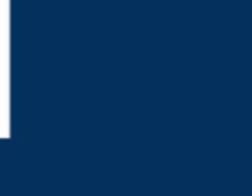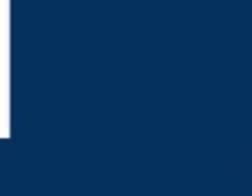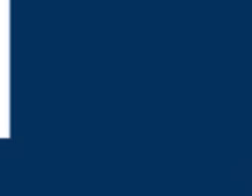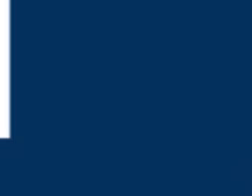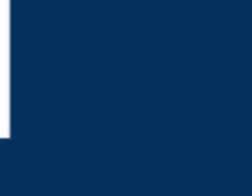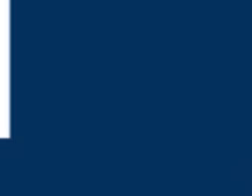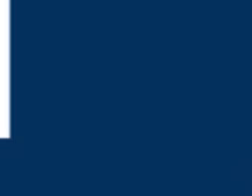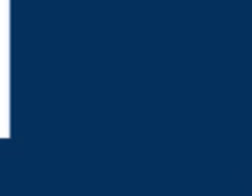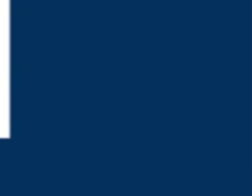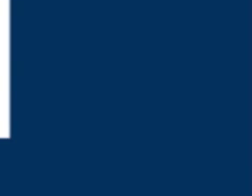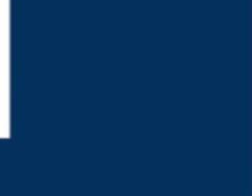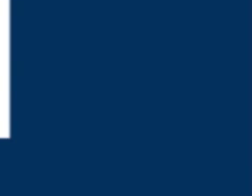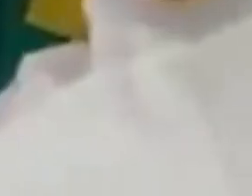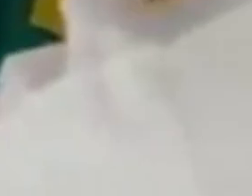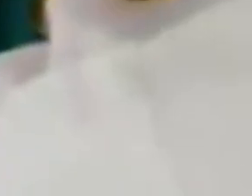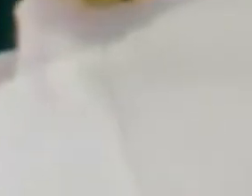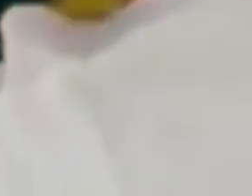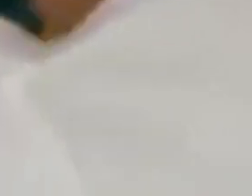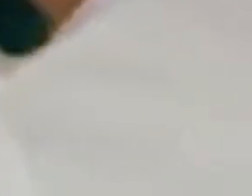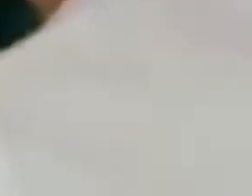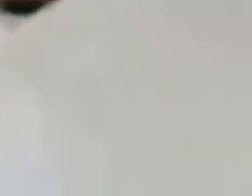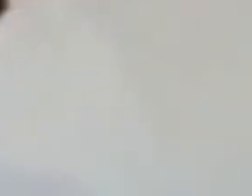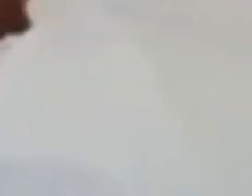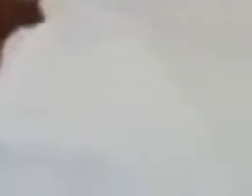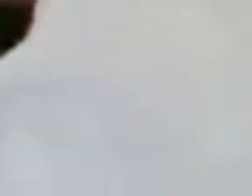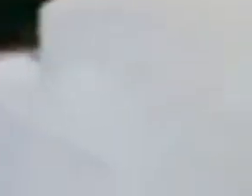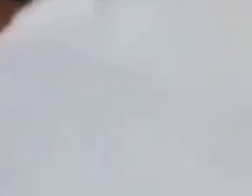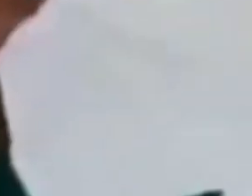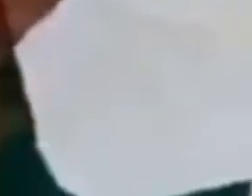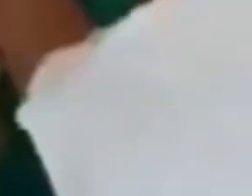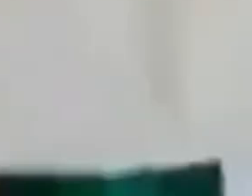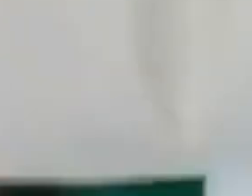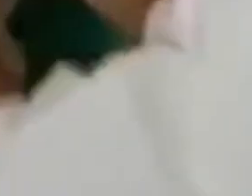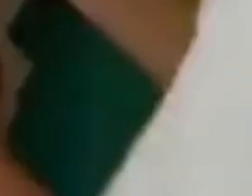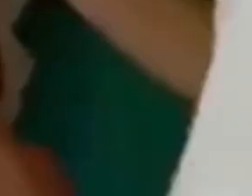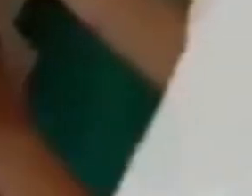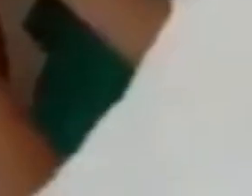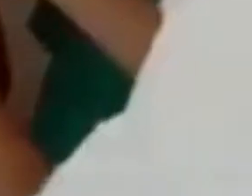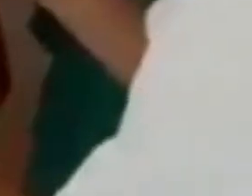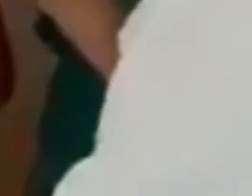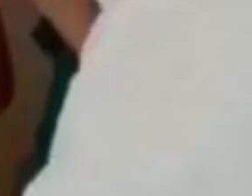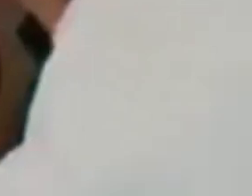las medidas, las indicaciones del Ministerio de Salud para